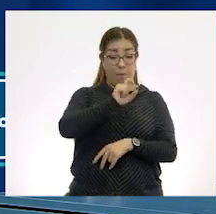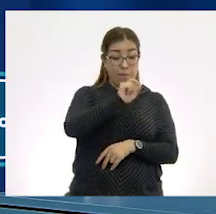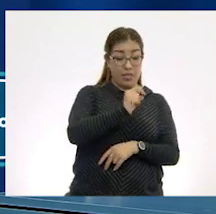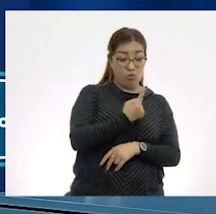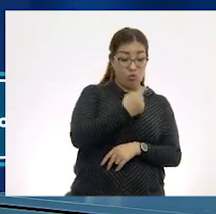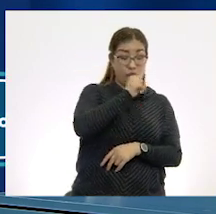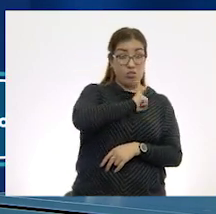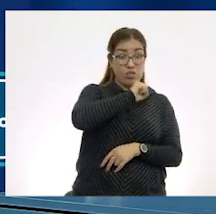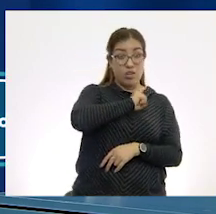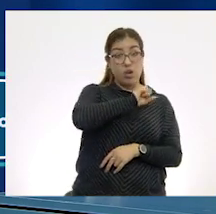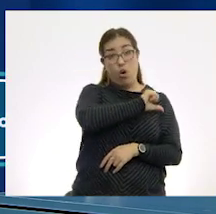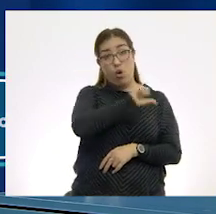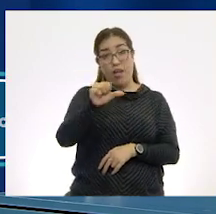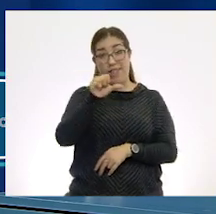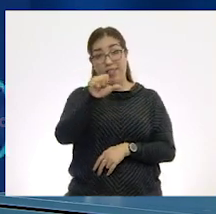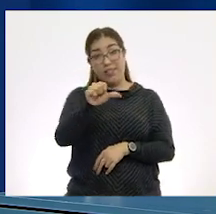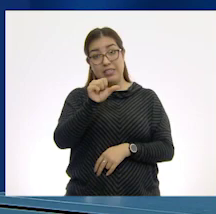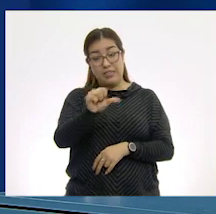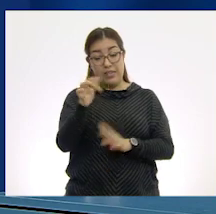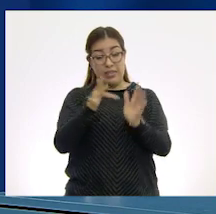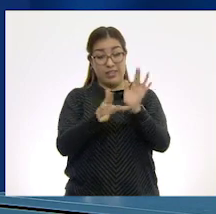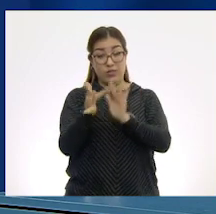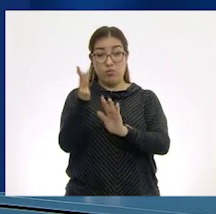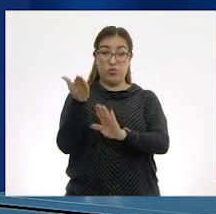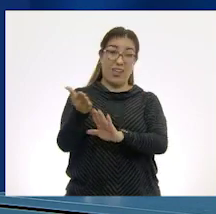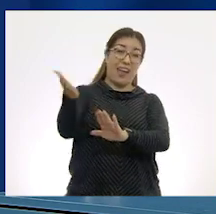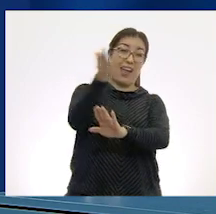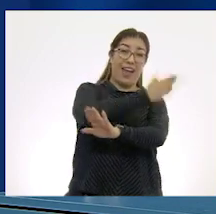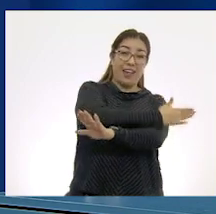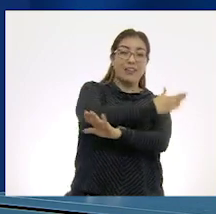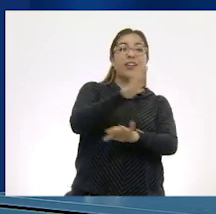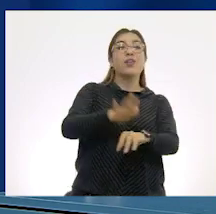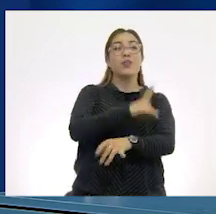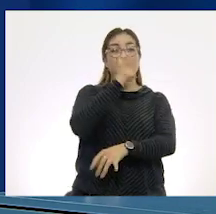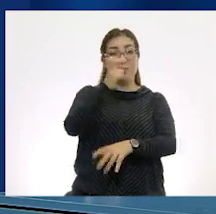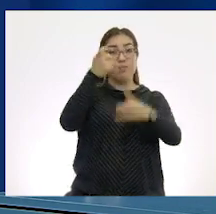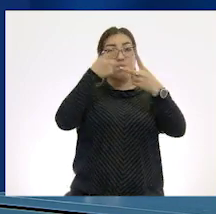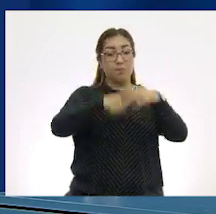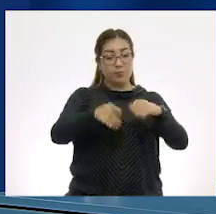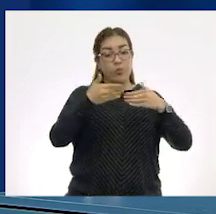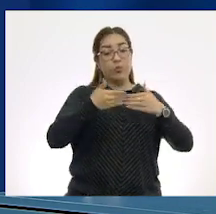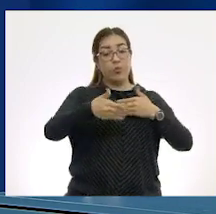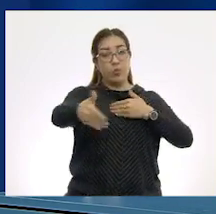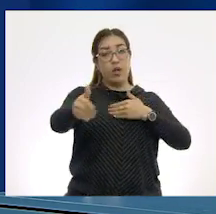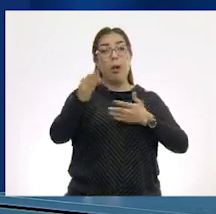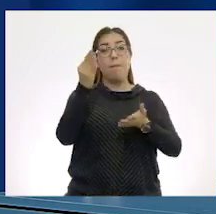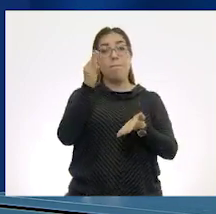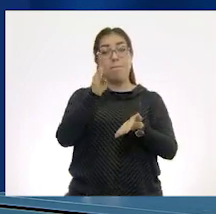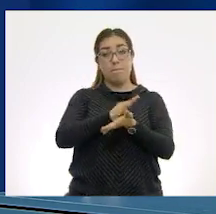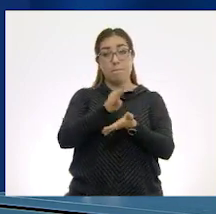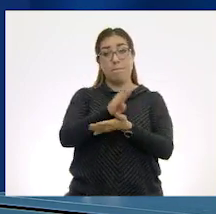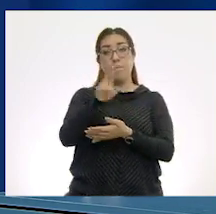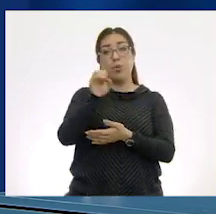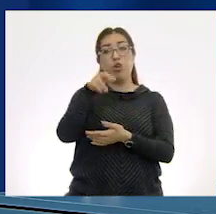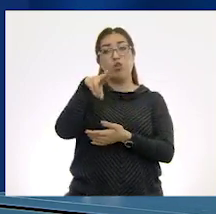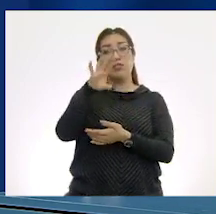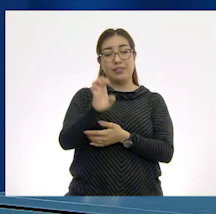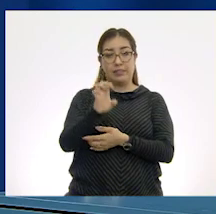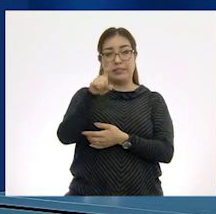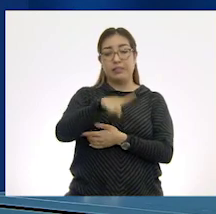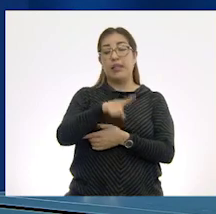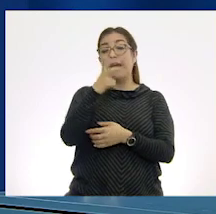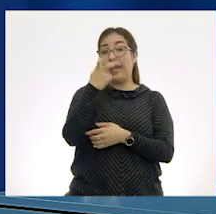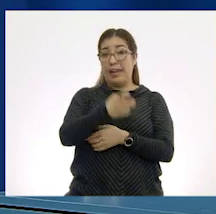al XVI a.C. y con ello arrancó la Edad de Bronce en China. En esta dinastía gobernaron